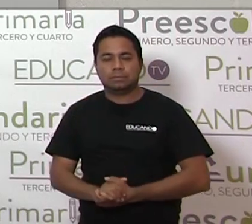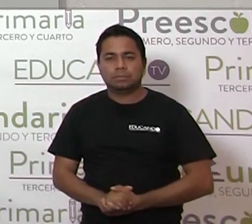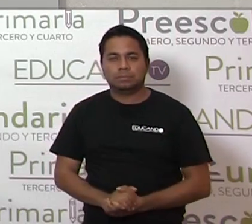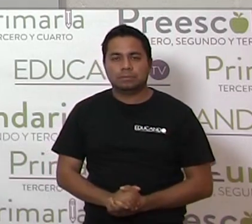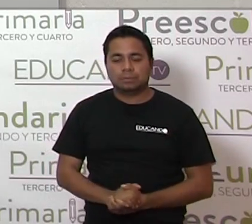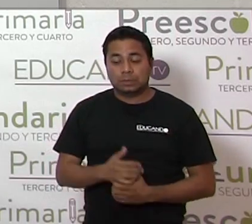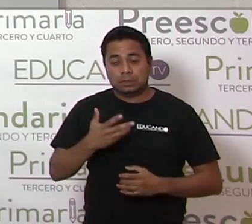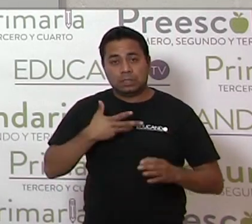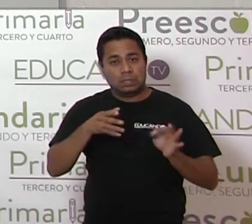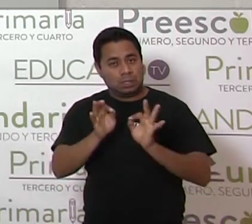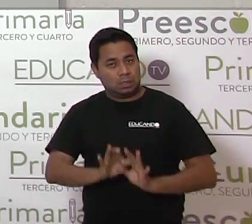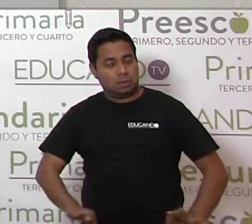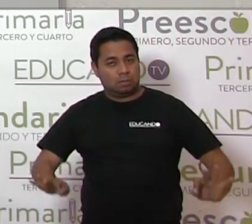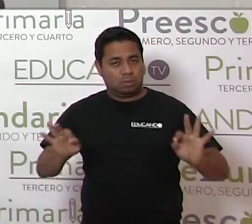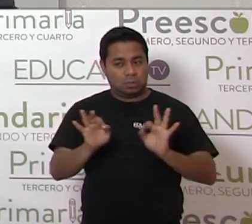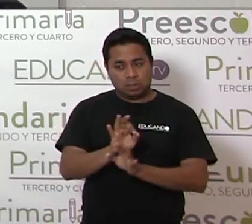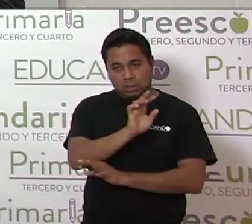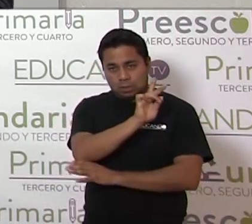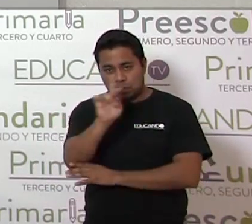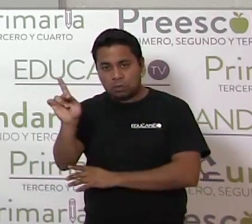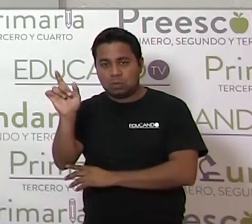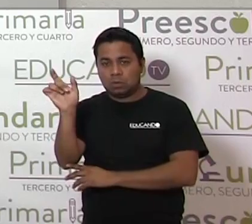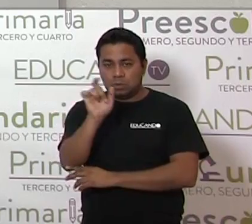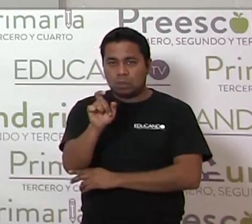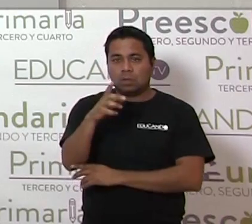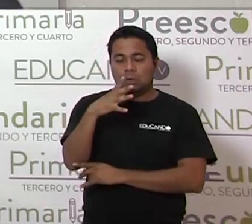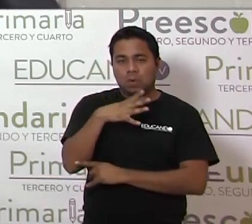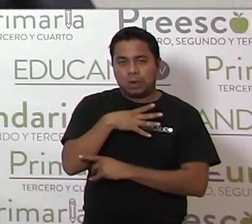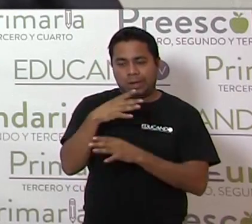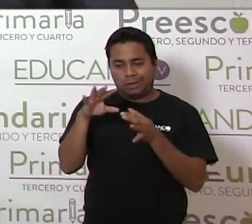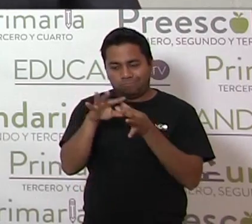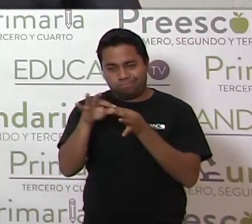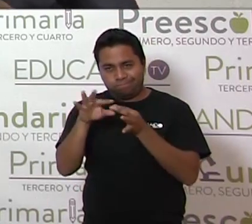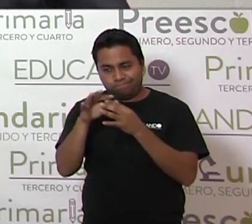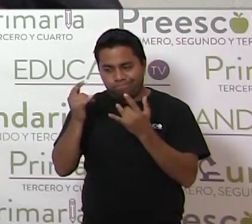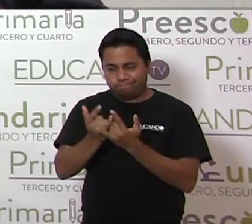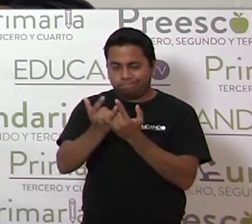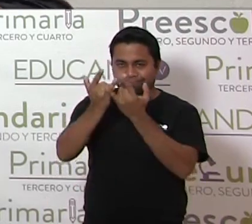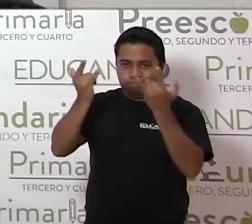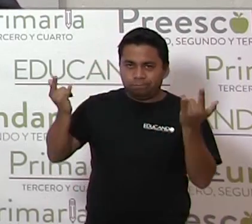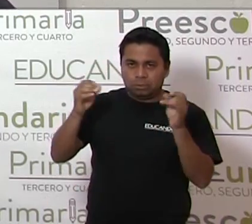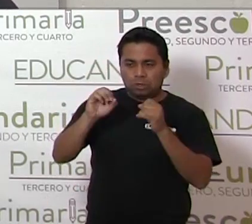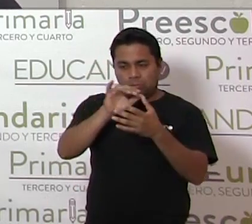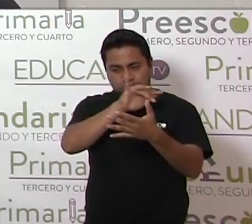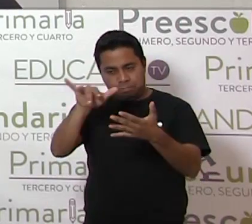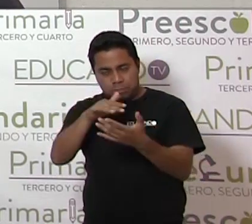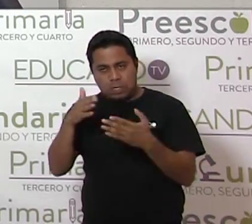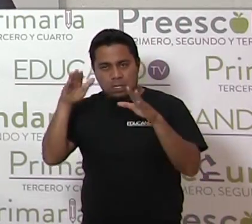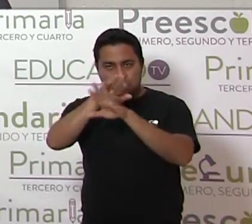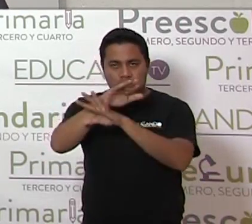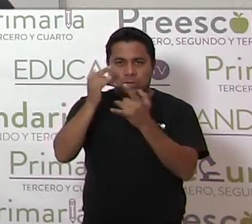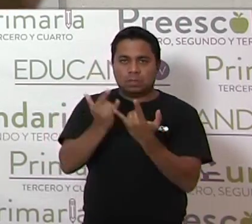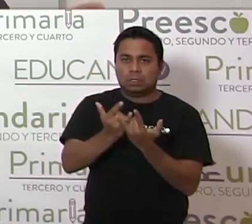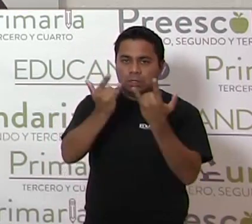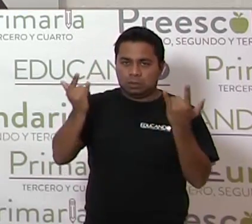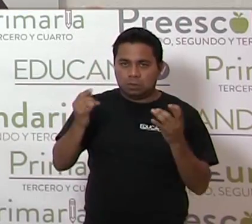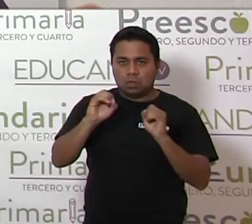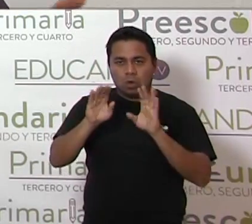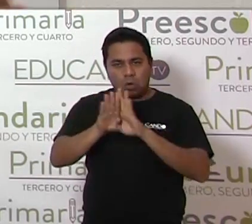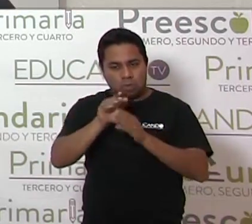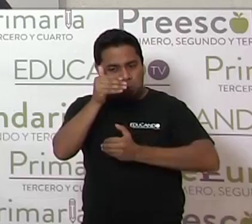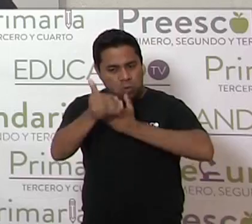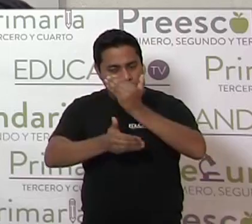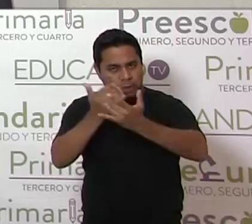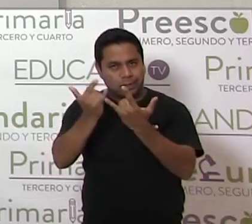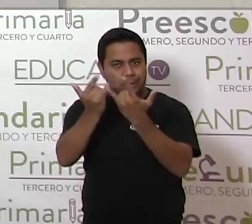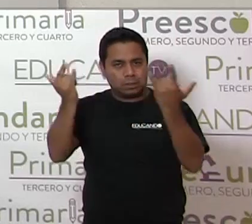1859. Es muy importante, niños y niñas, que al momento de tener nuestro relato histórico o nuestra lectura acerca de la historia o